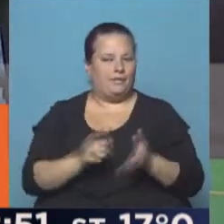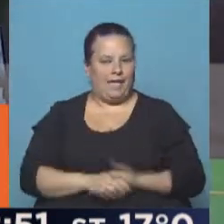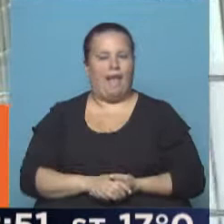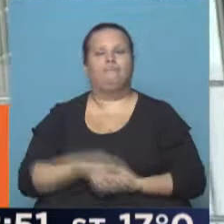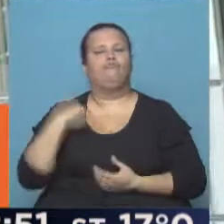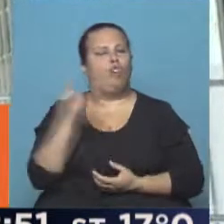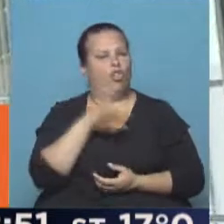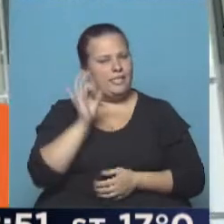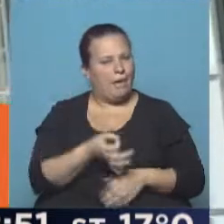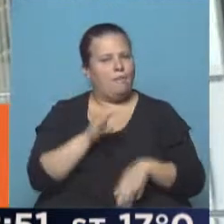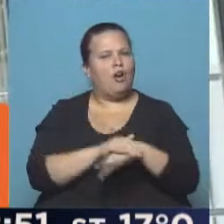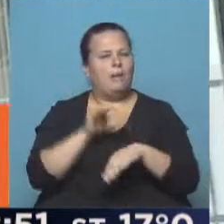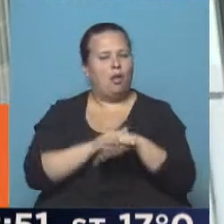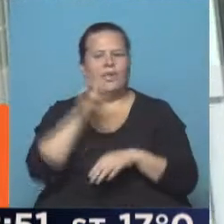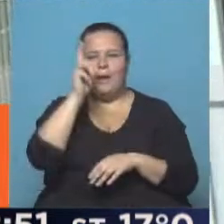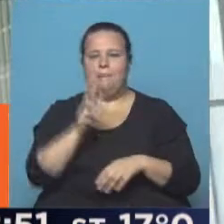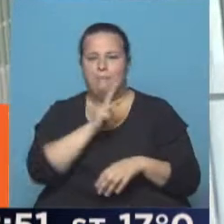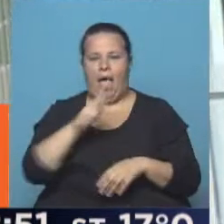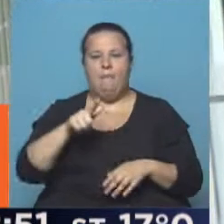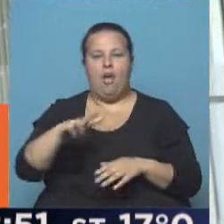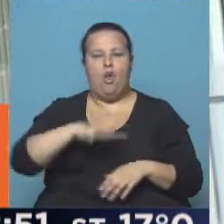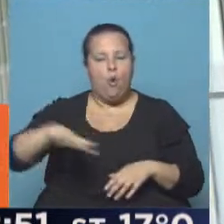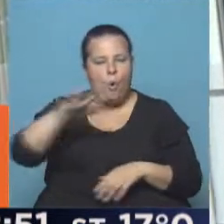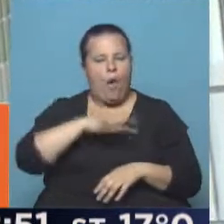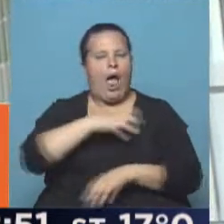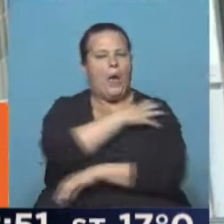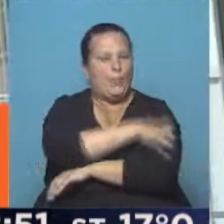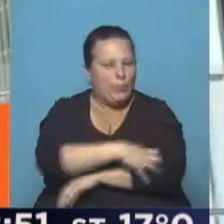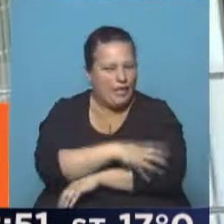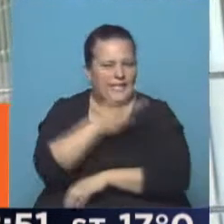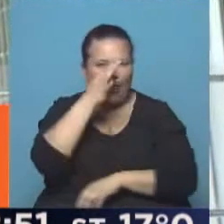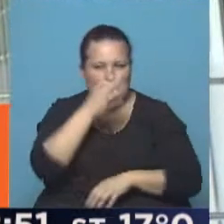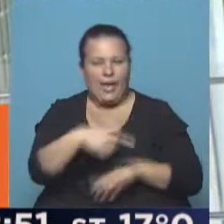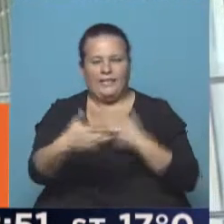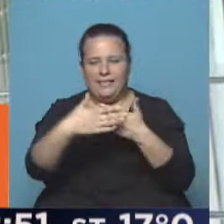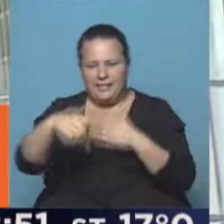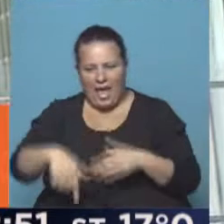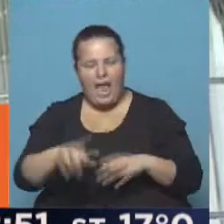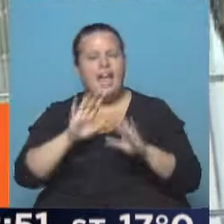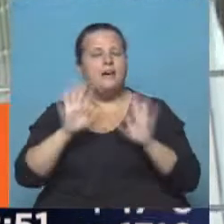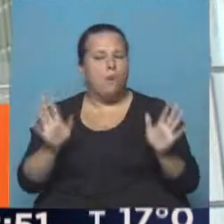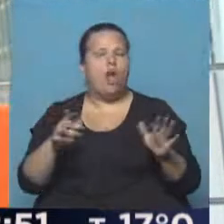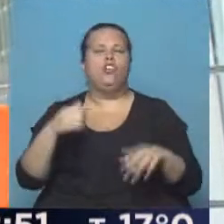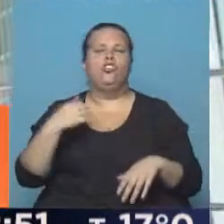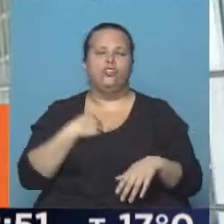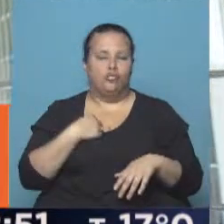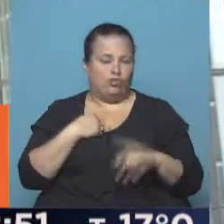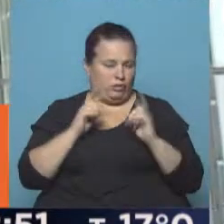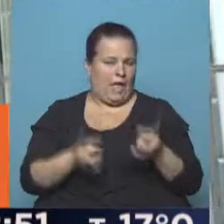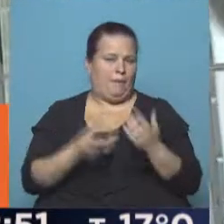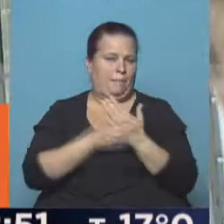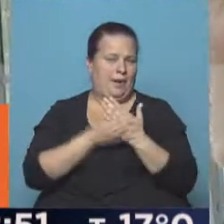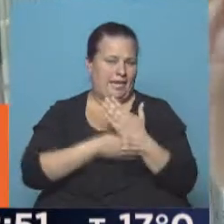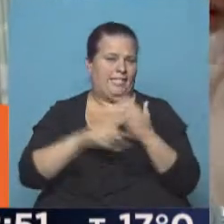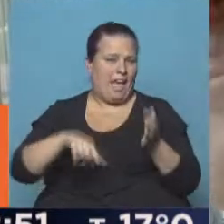Todos sabemos el compromiso que tenía el Papa Francisco con esta zona, con las villas, la Villa 20 que está muy cerca de aquí, así que yo inclusive como ministro de